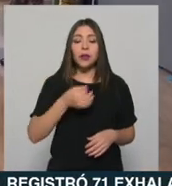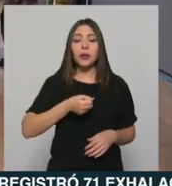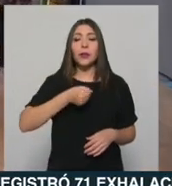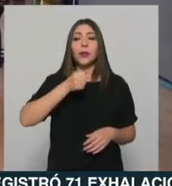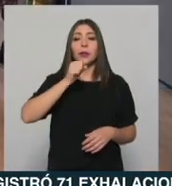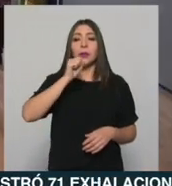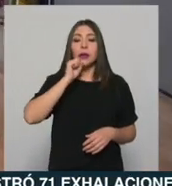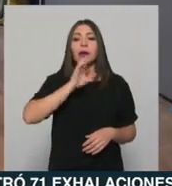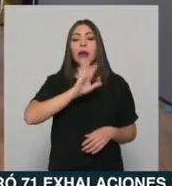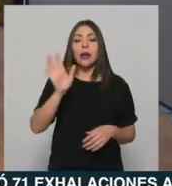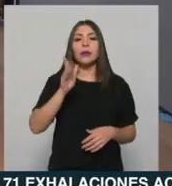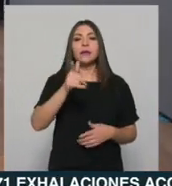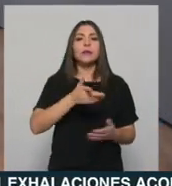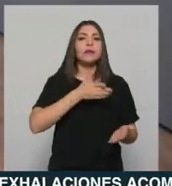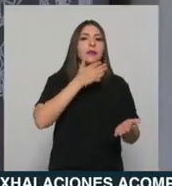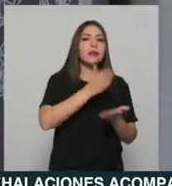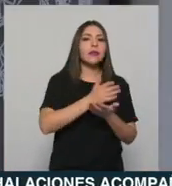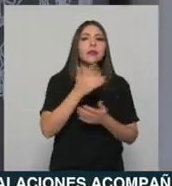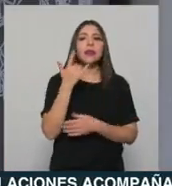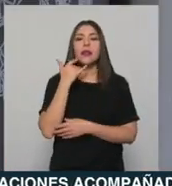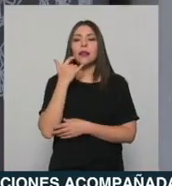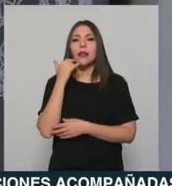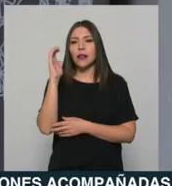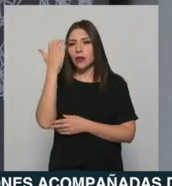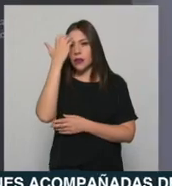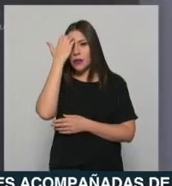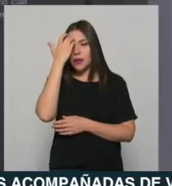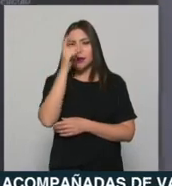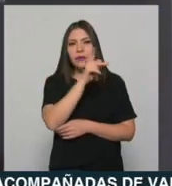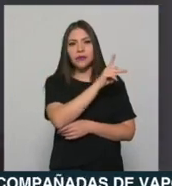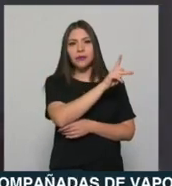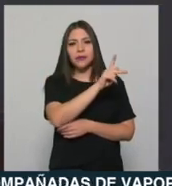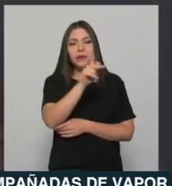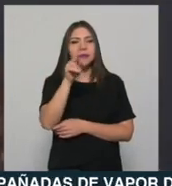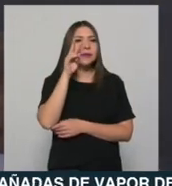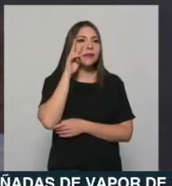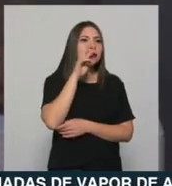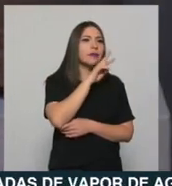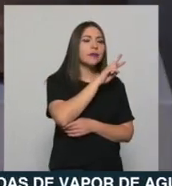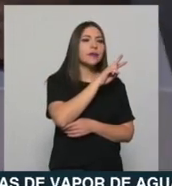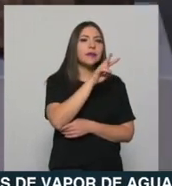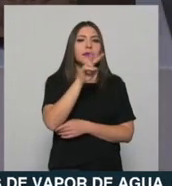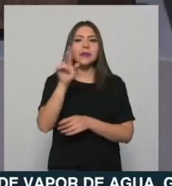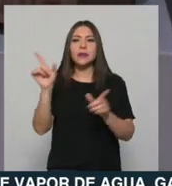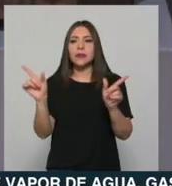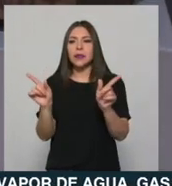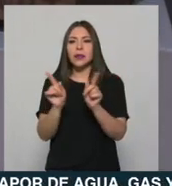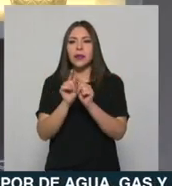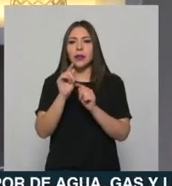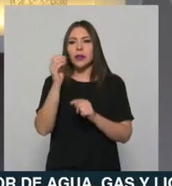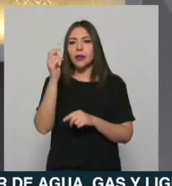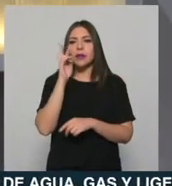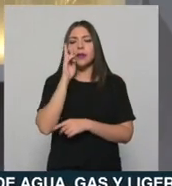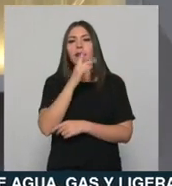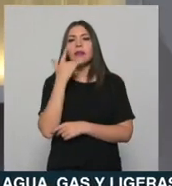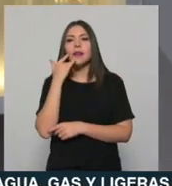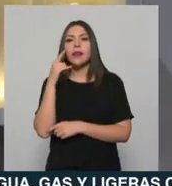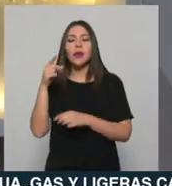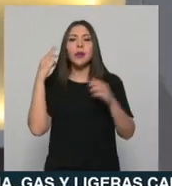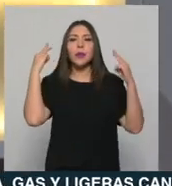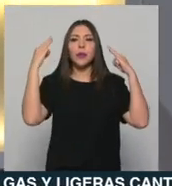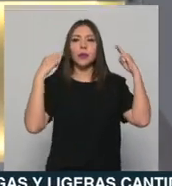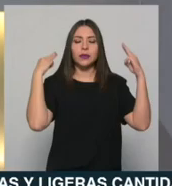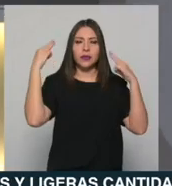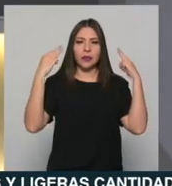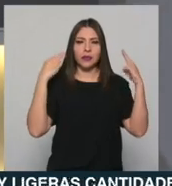visitante no debe perderse el breve, pero sustancioso recorrido por el museo. Le chupo el